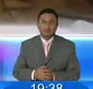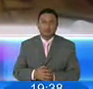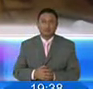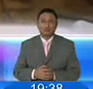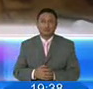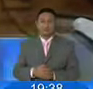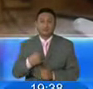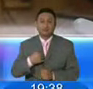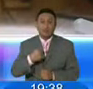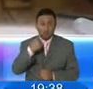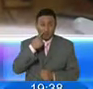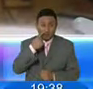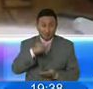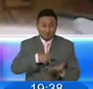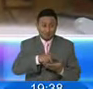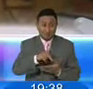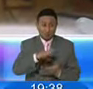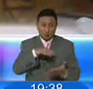meter a estudiar.